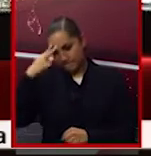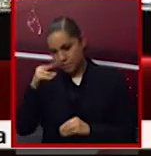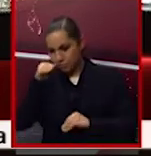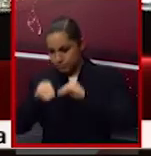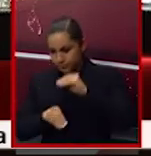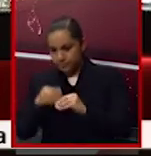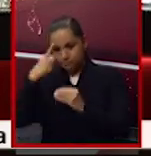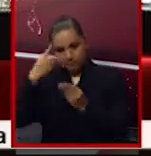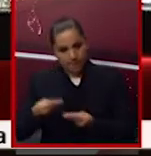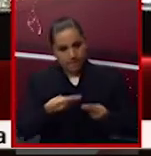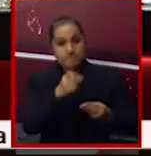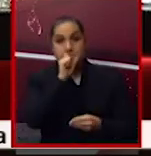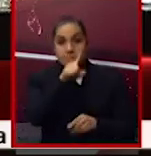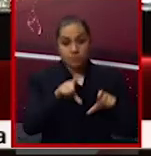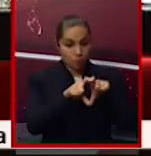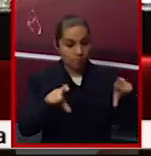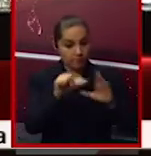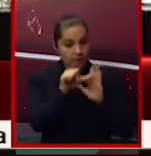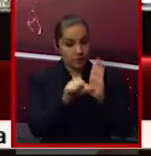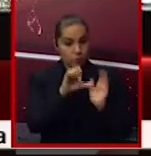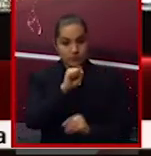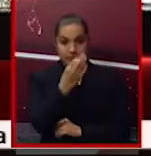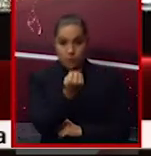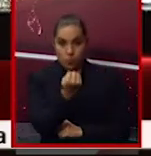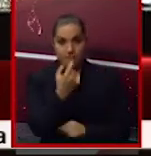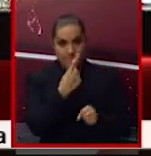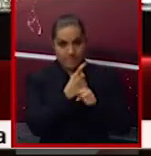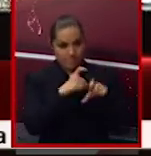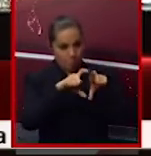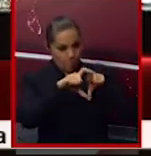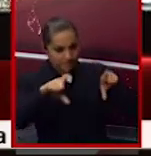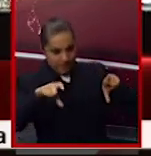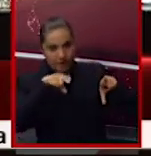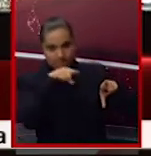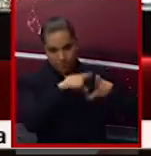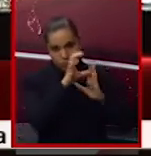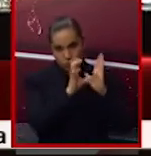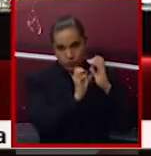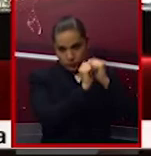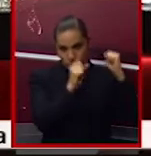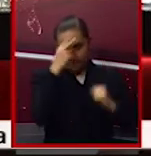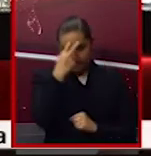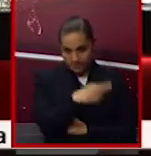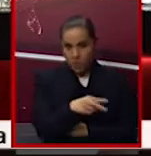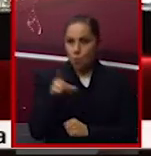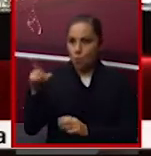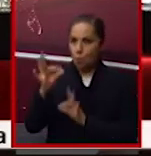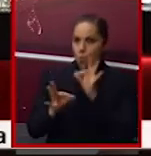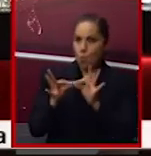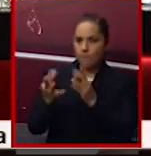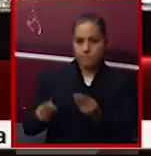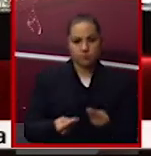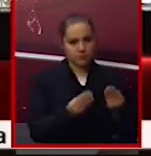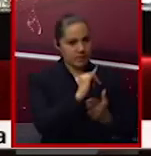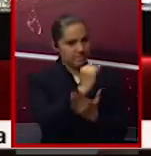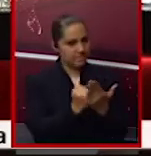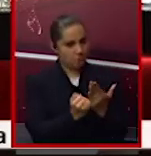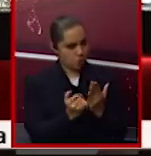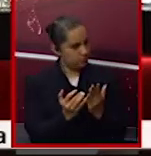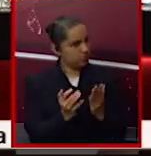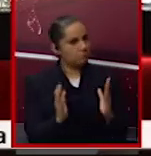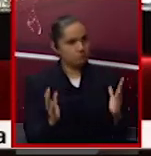primer párrafo del artículo 69 de la Constitución Política de los Estados Unidos Mexicanos.